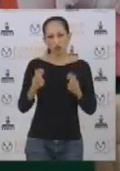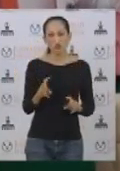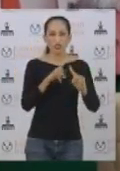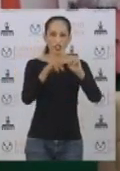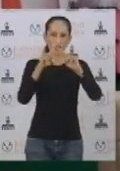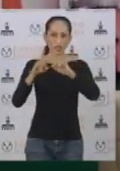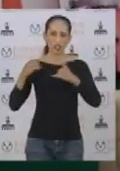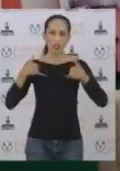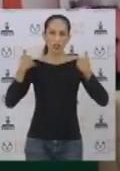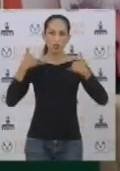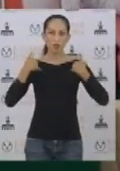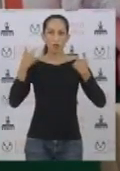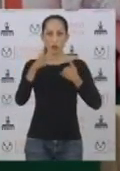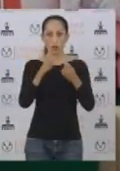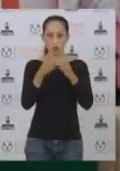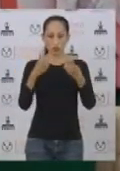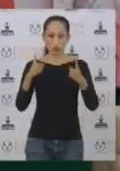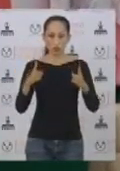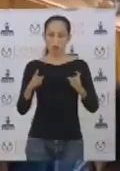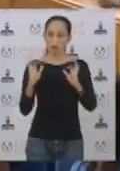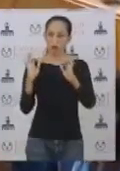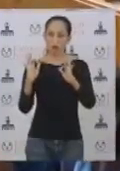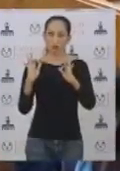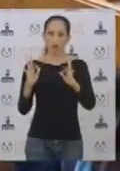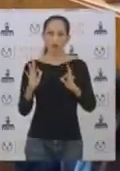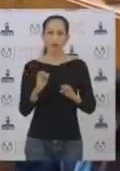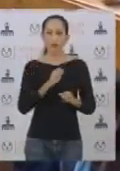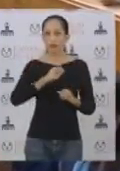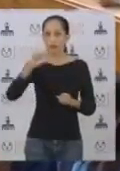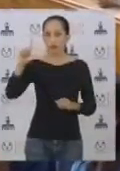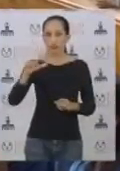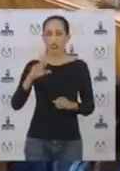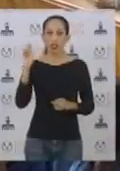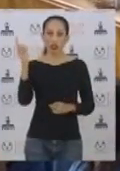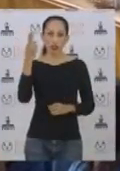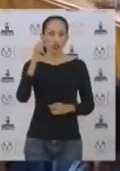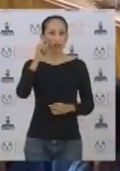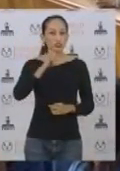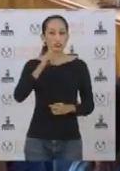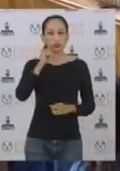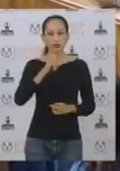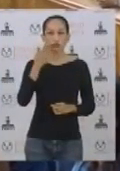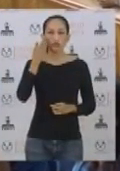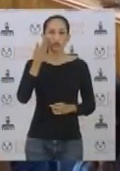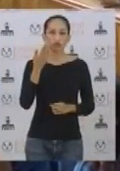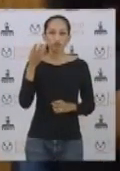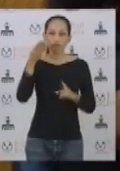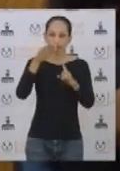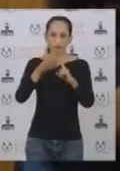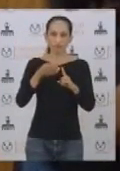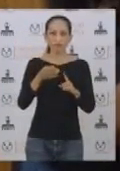a la juventud en su desarrollo personal y profesional. Dijo que la UAT es una institución ocupada en formar